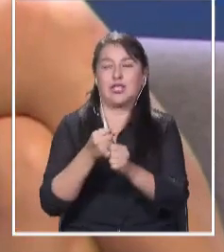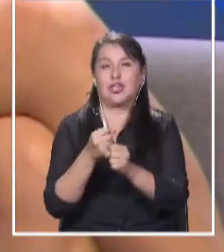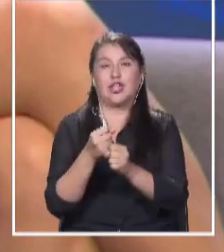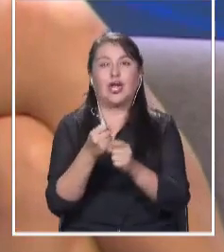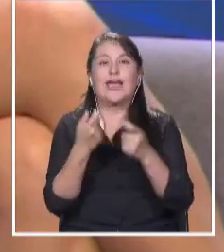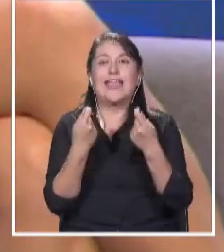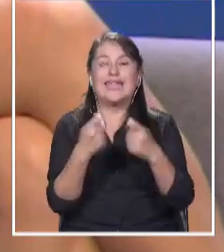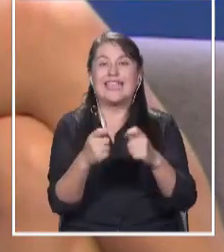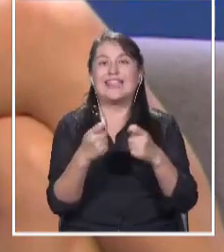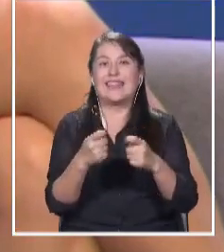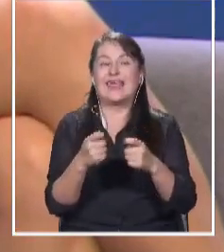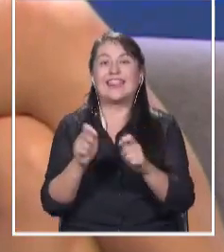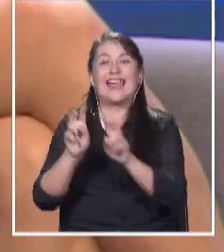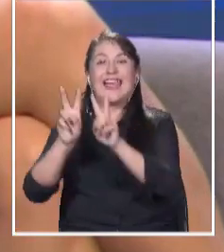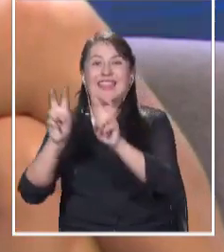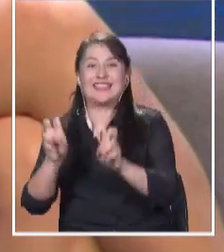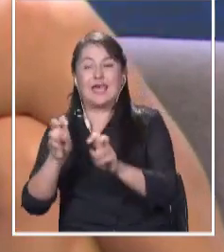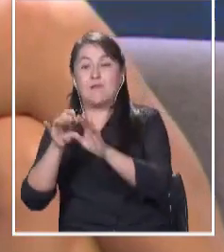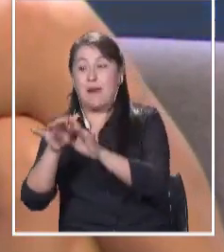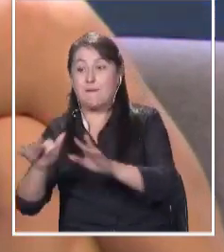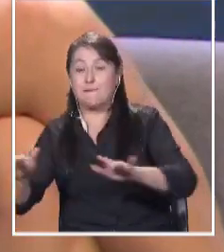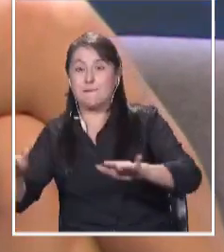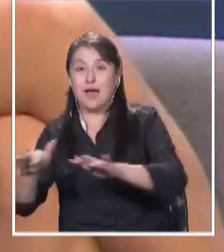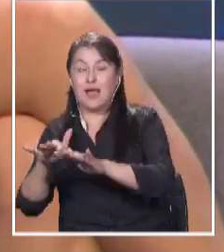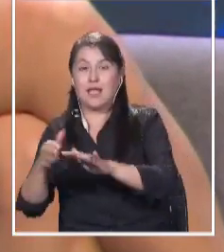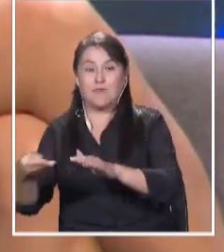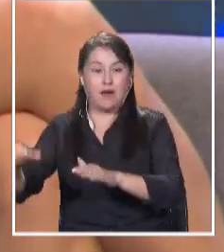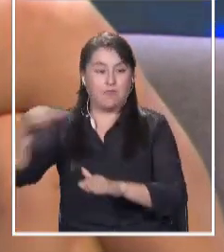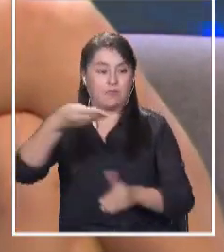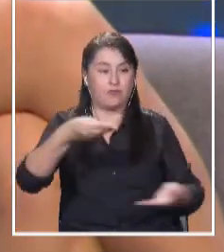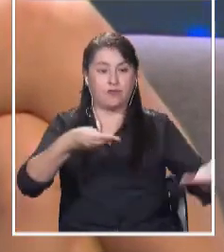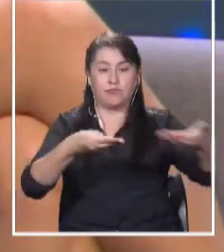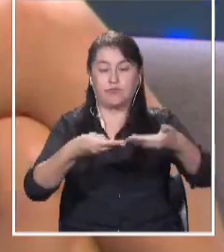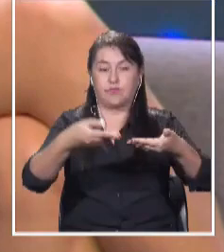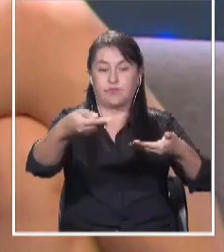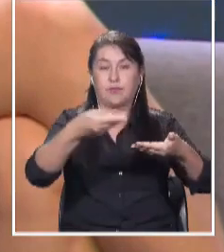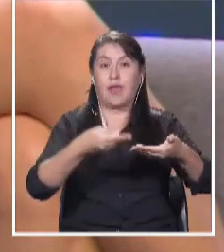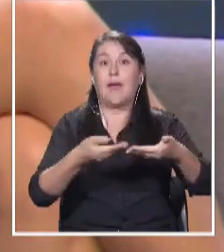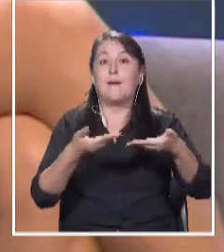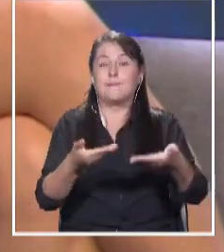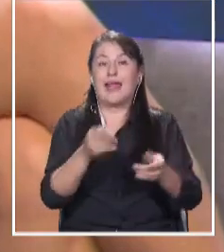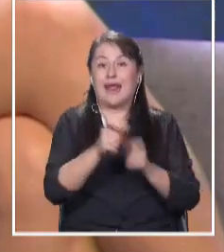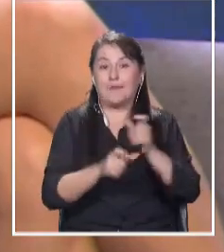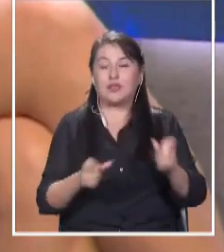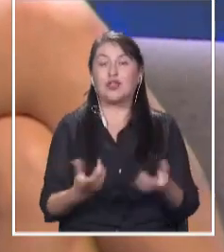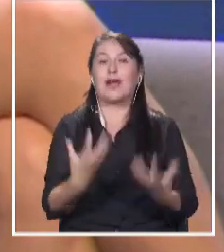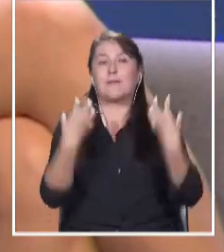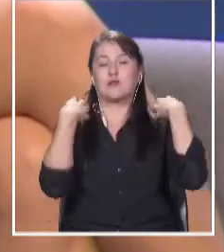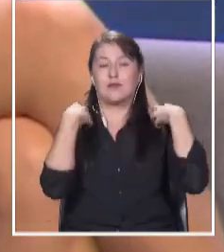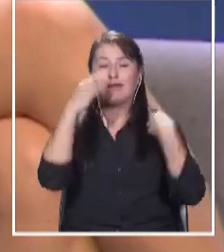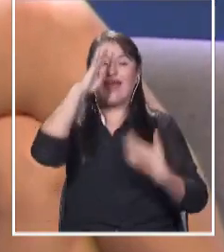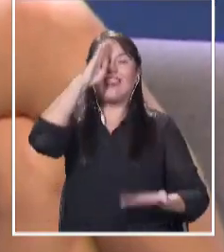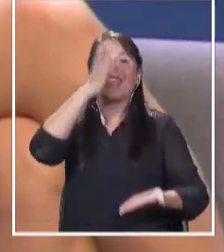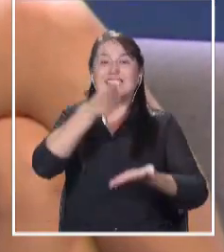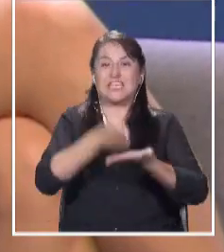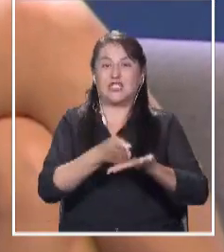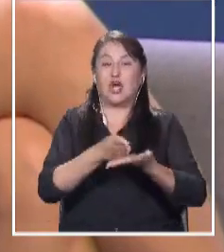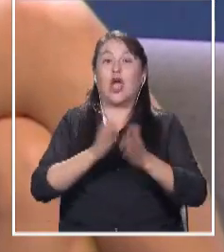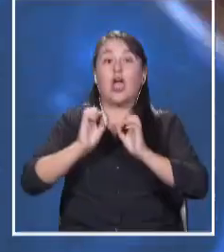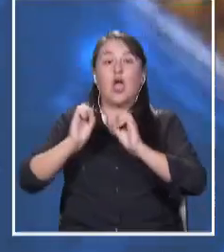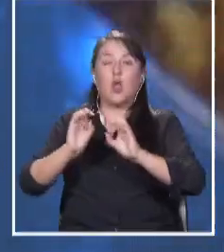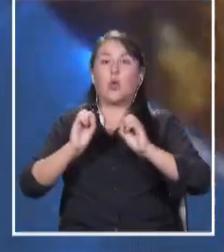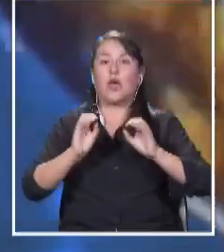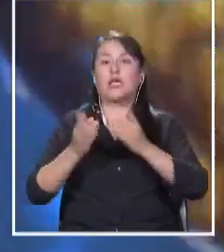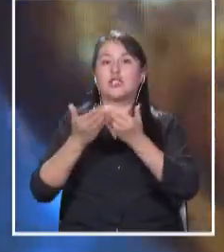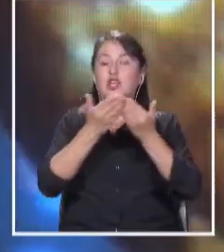conceptos sobre temáticas marinas para que las personas puedan tomar decisiones responsables. Y se acuna desde la educación marina